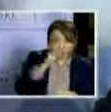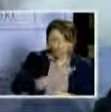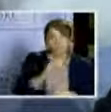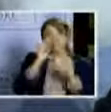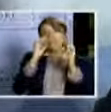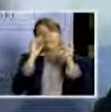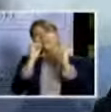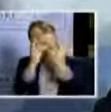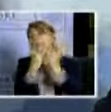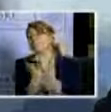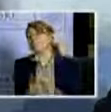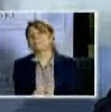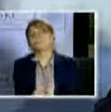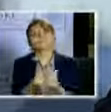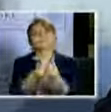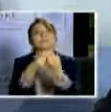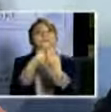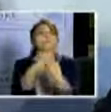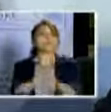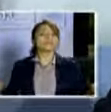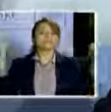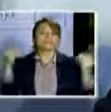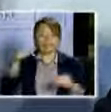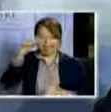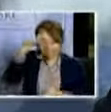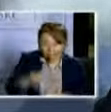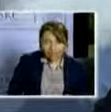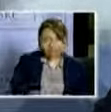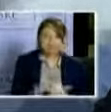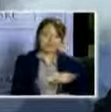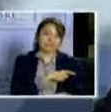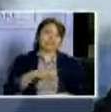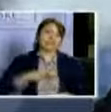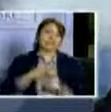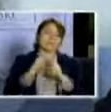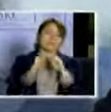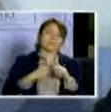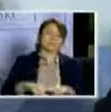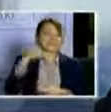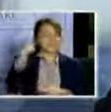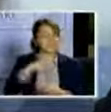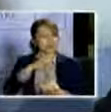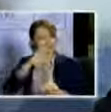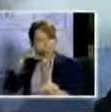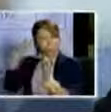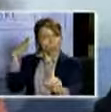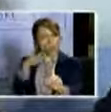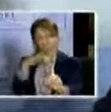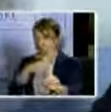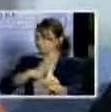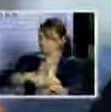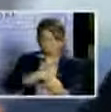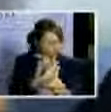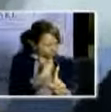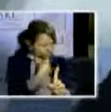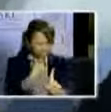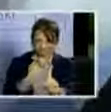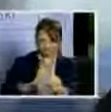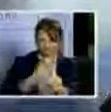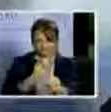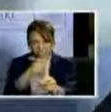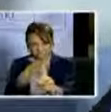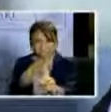el pedido, acá está el poner en rumbo, en seguir la búsqueda de ese objetivo que a veces parece disminuirse en el